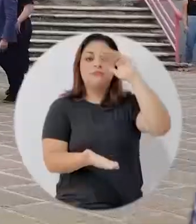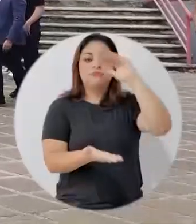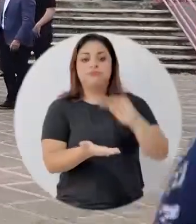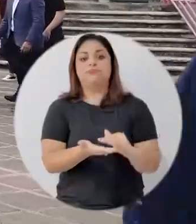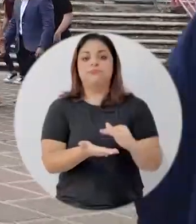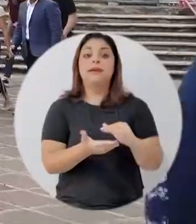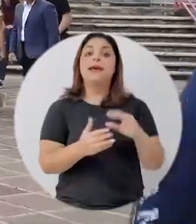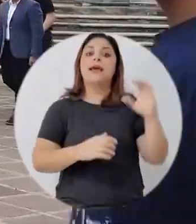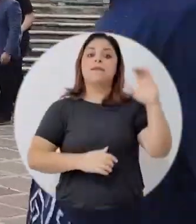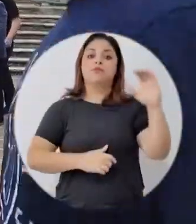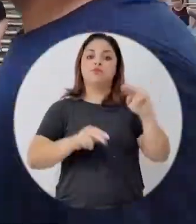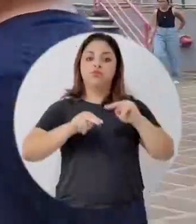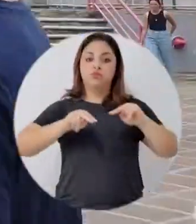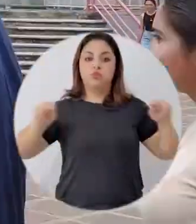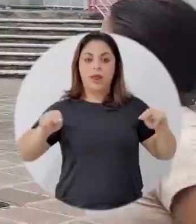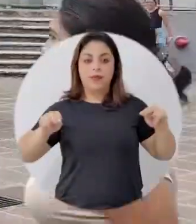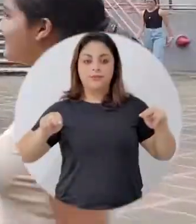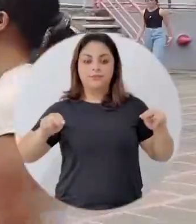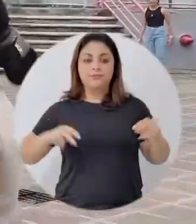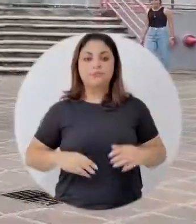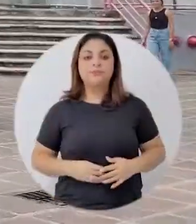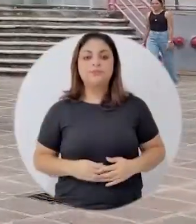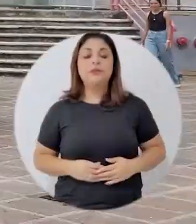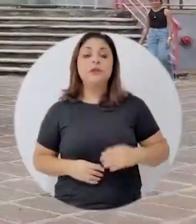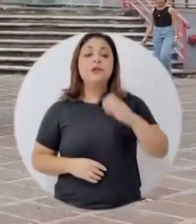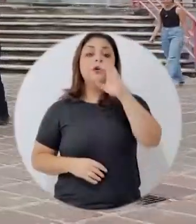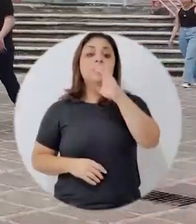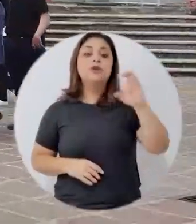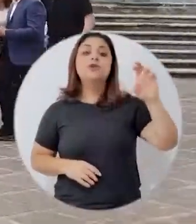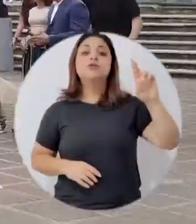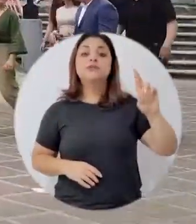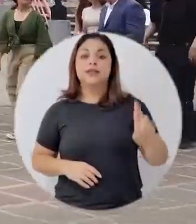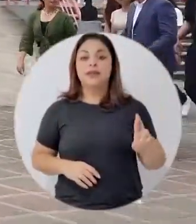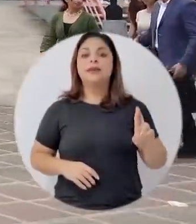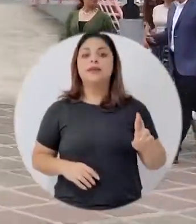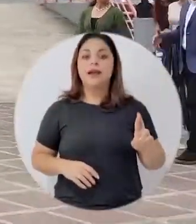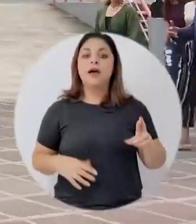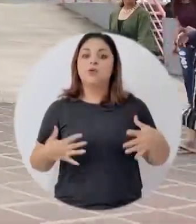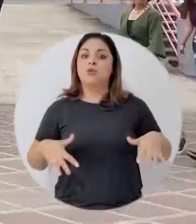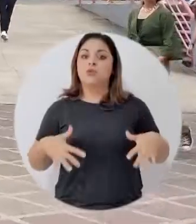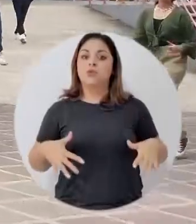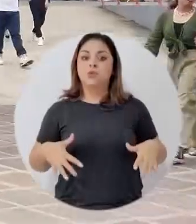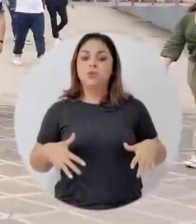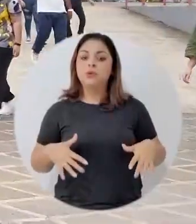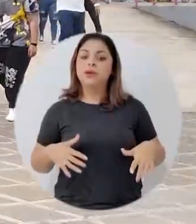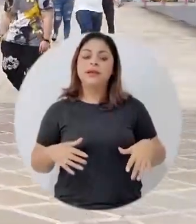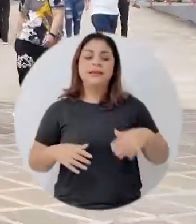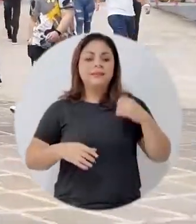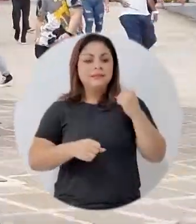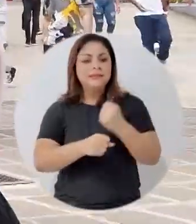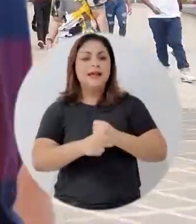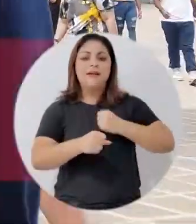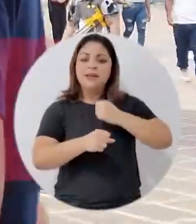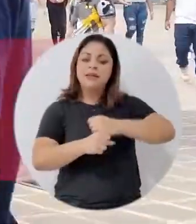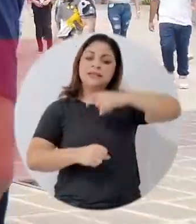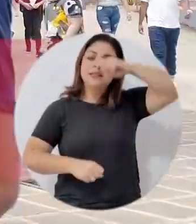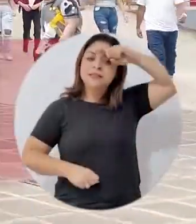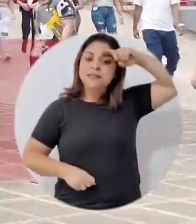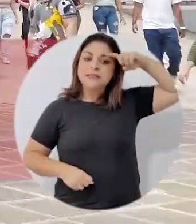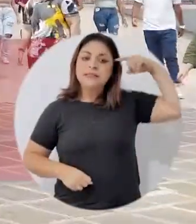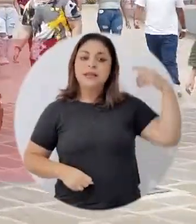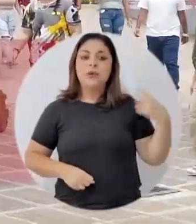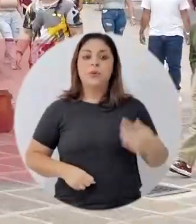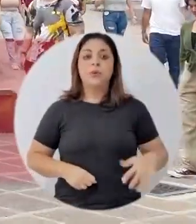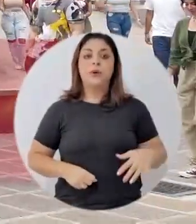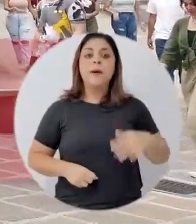Rica tiene, como pionero en estos temas, hace ya algunos años existe una norma país, una norma